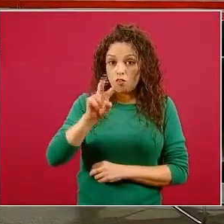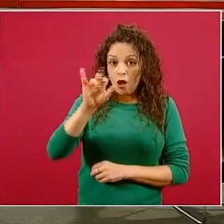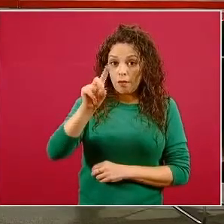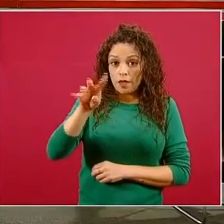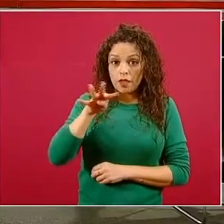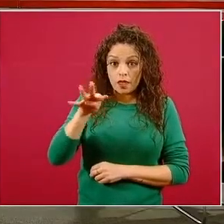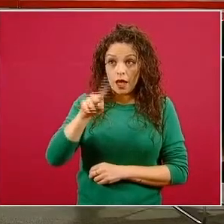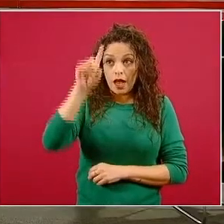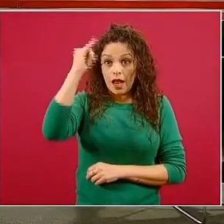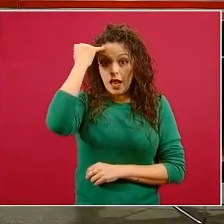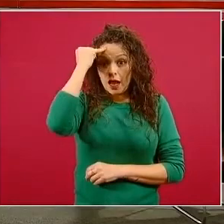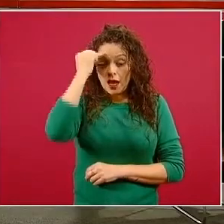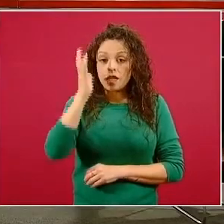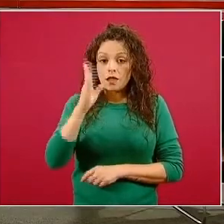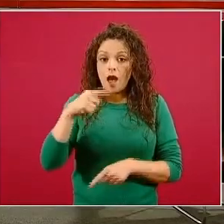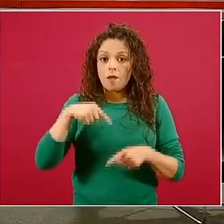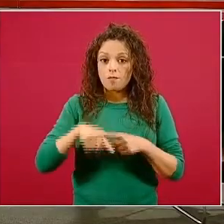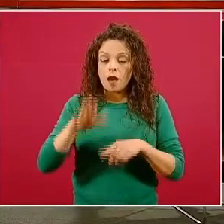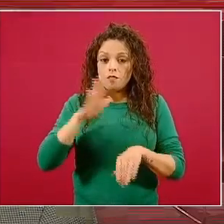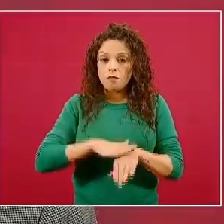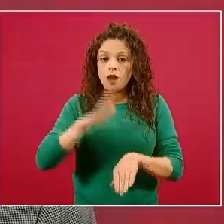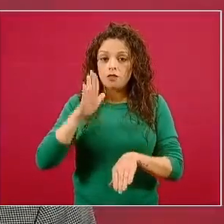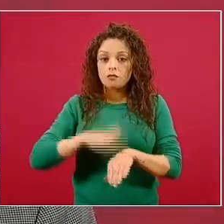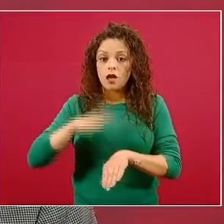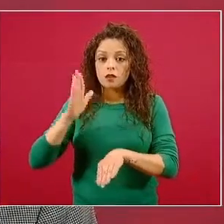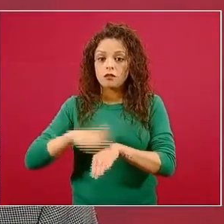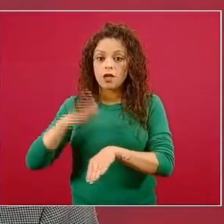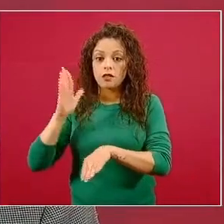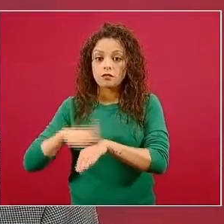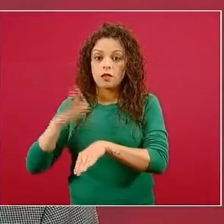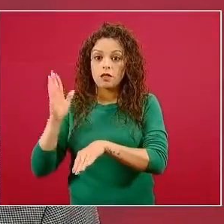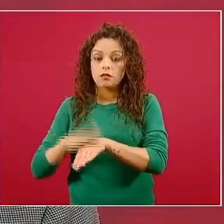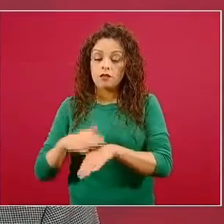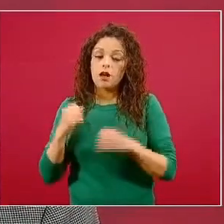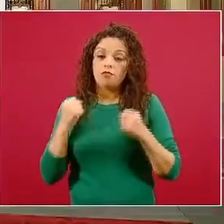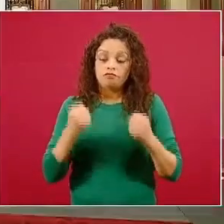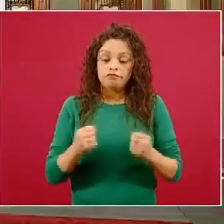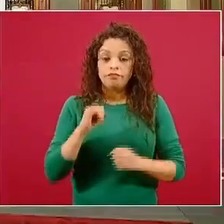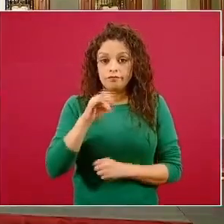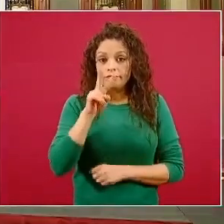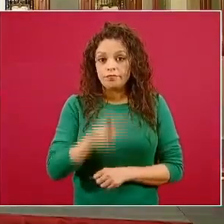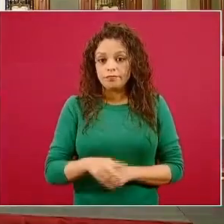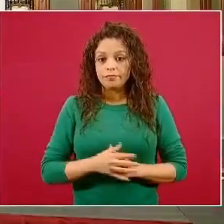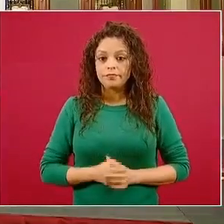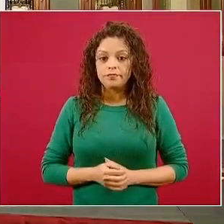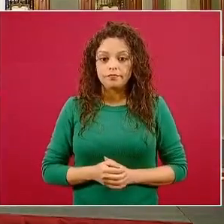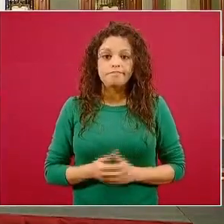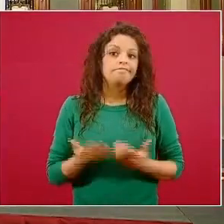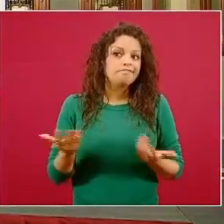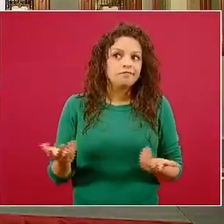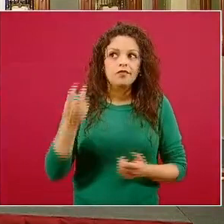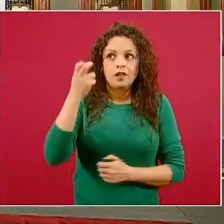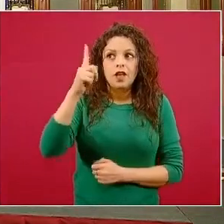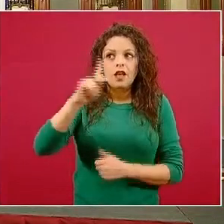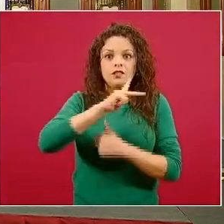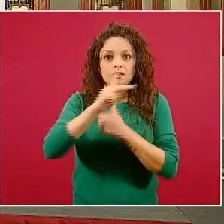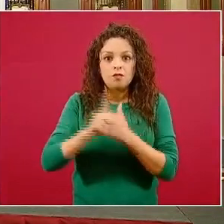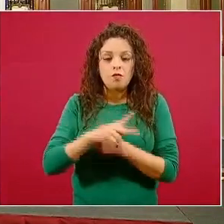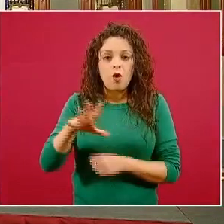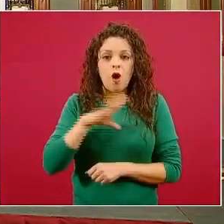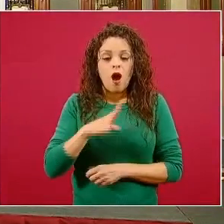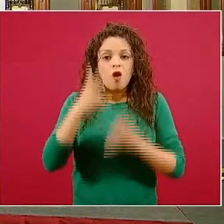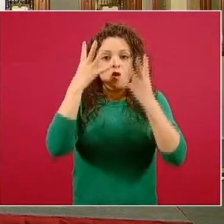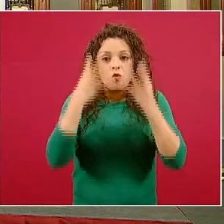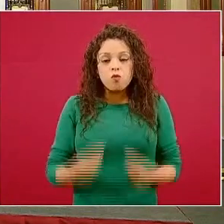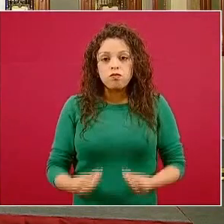en India empieza a ser cada vez más apremiante. Como se podía esperar en un país tan extenso, tan